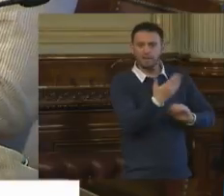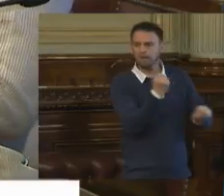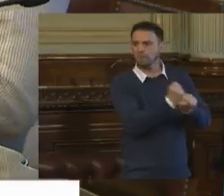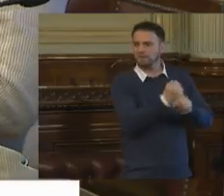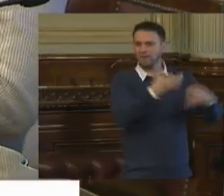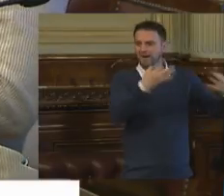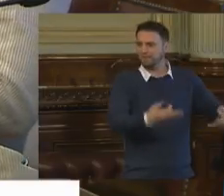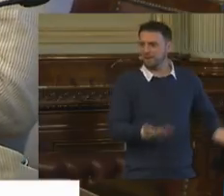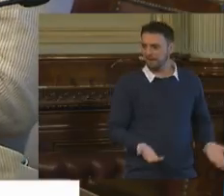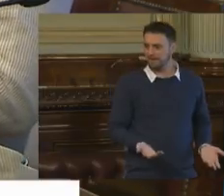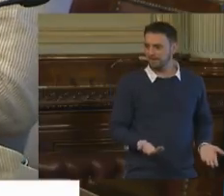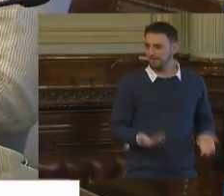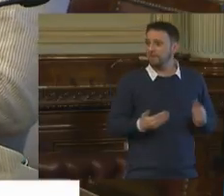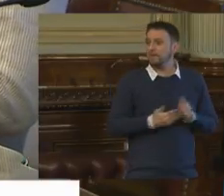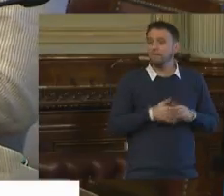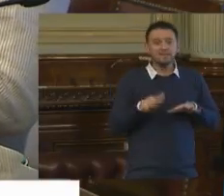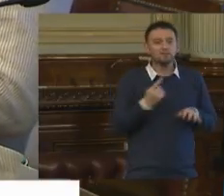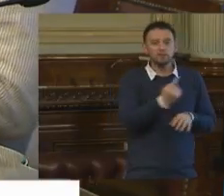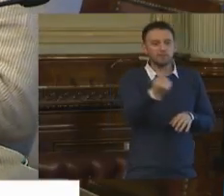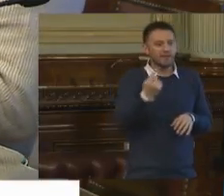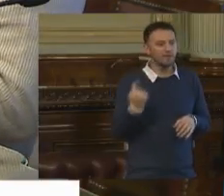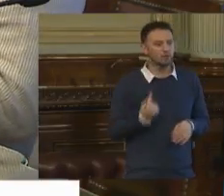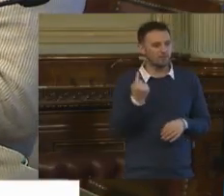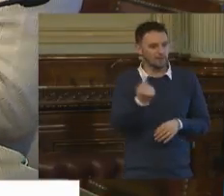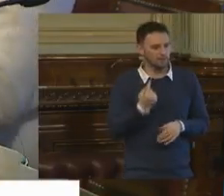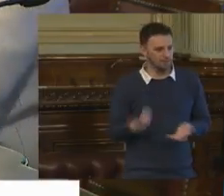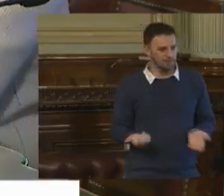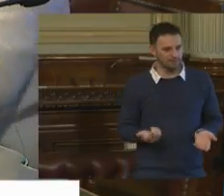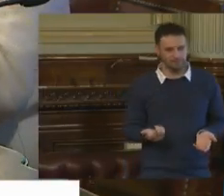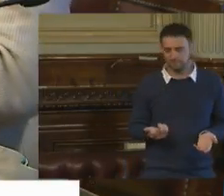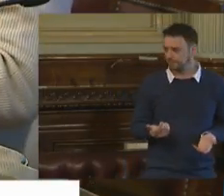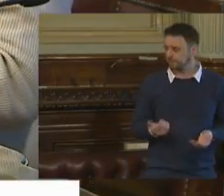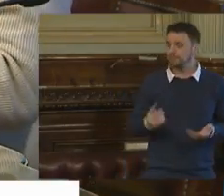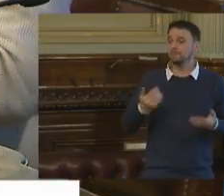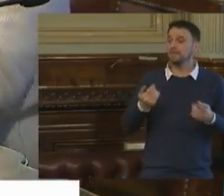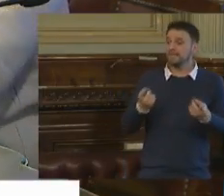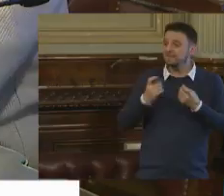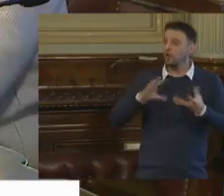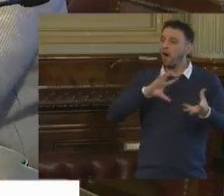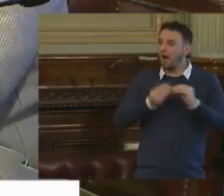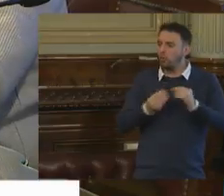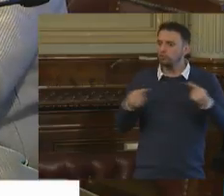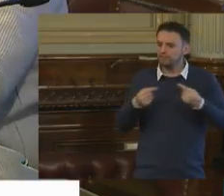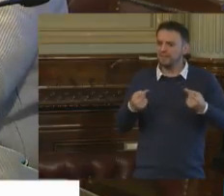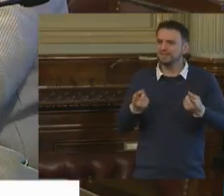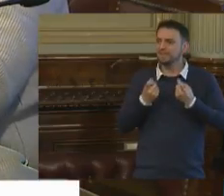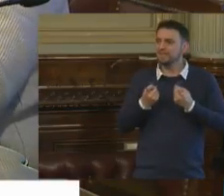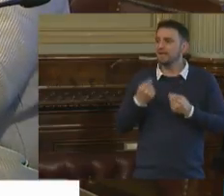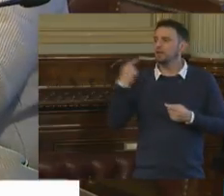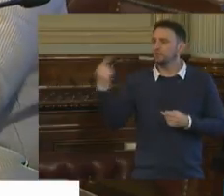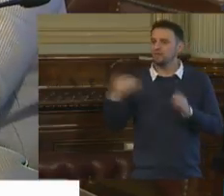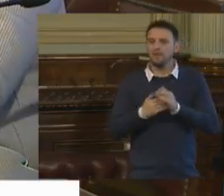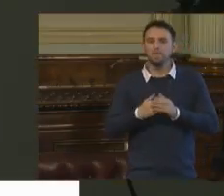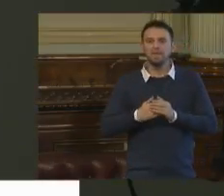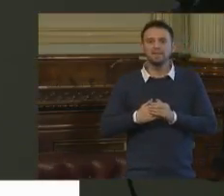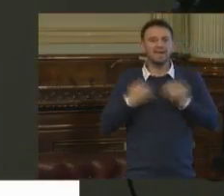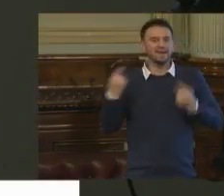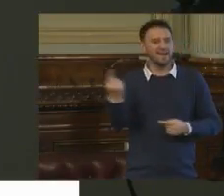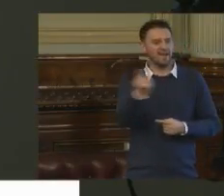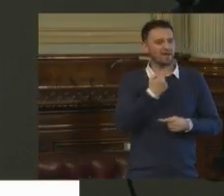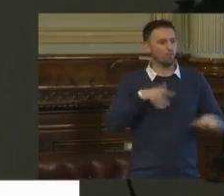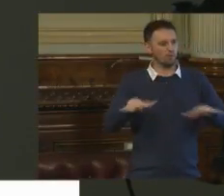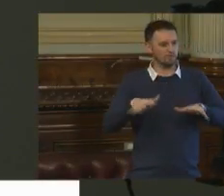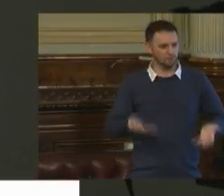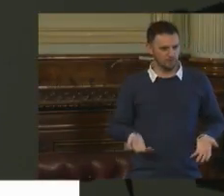una que ante la demanda individual ante la situación propia puede realizar los ajustes necesarios en el entorno y en el